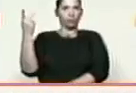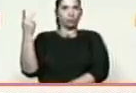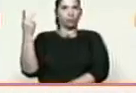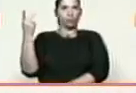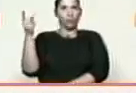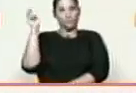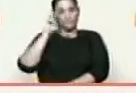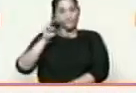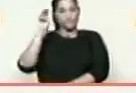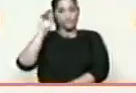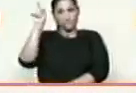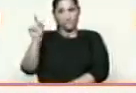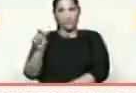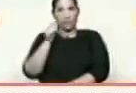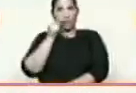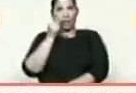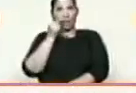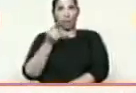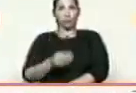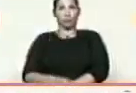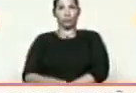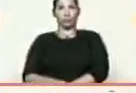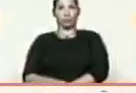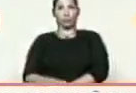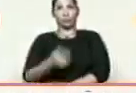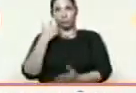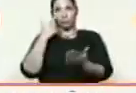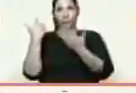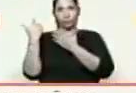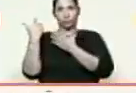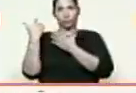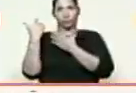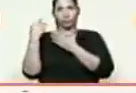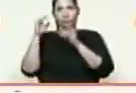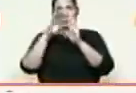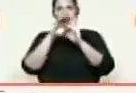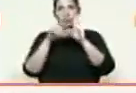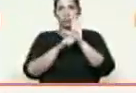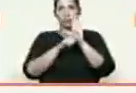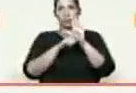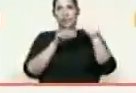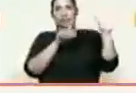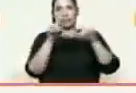maestro de maestro. Aristóbulo tiene, sabe todo eso, estuvo en la constitución del 61.